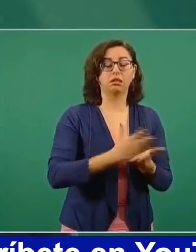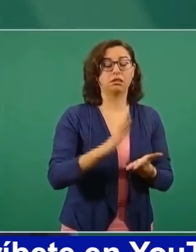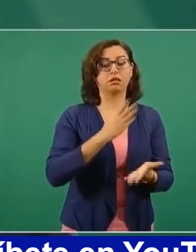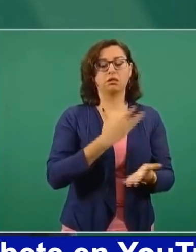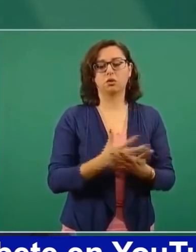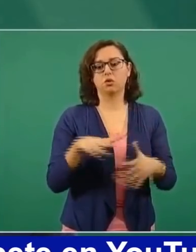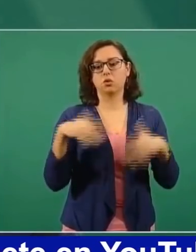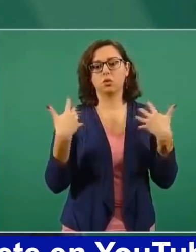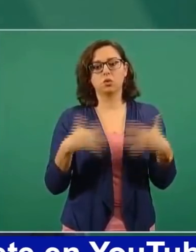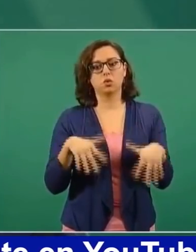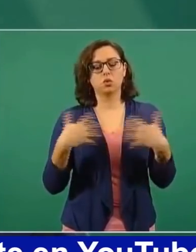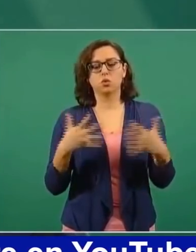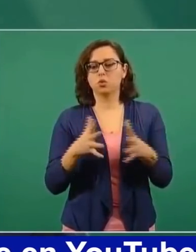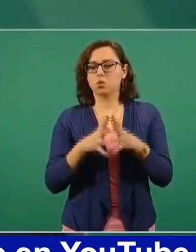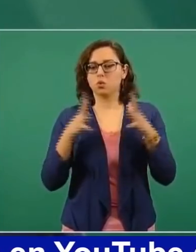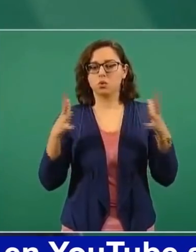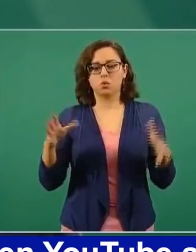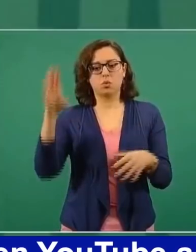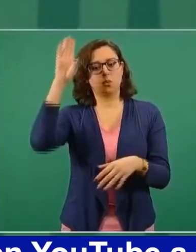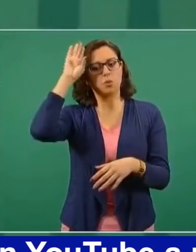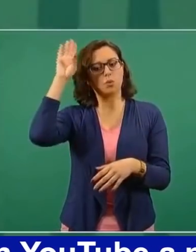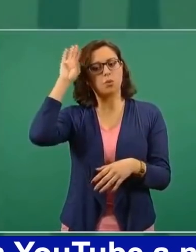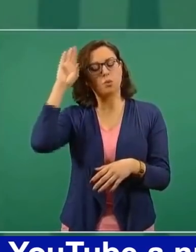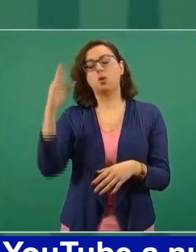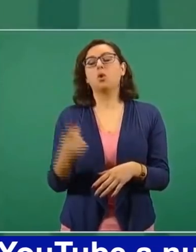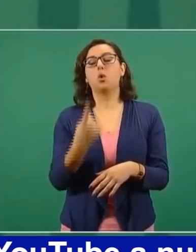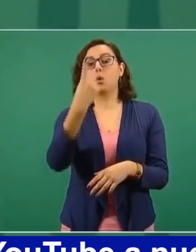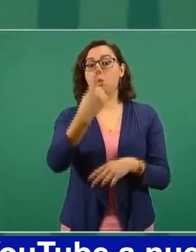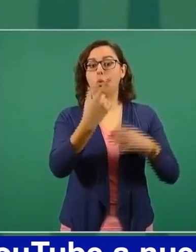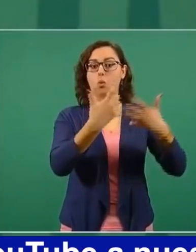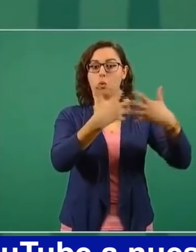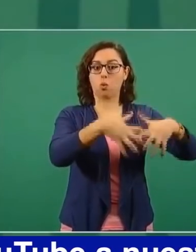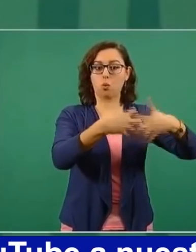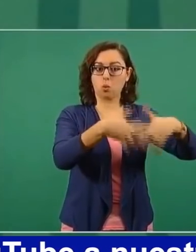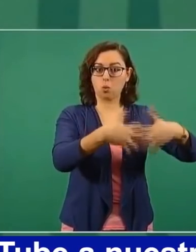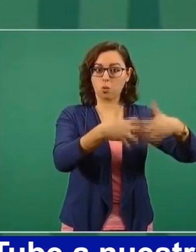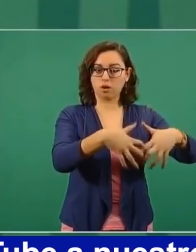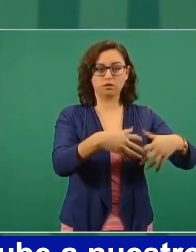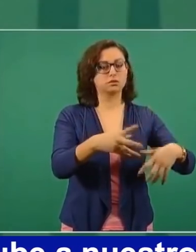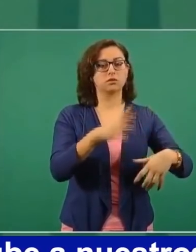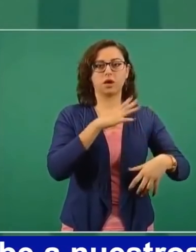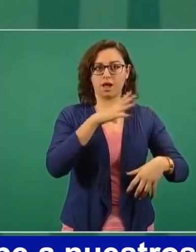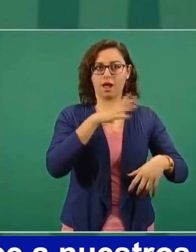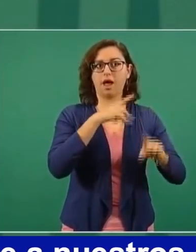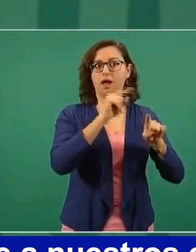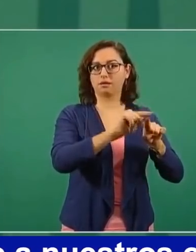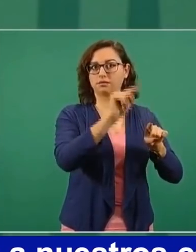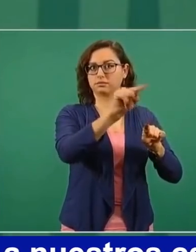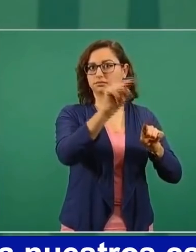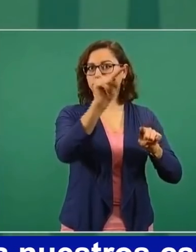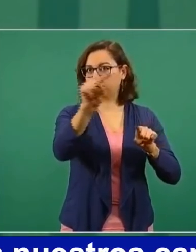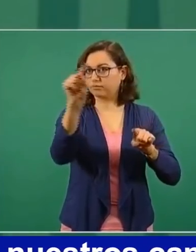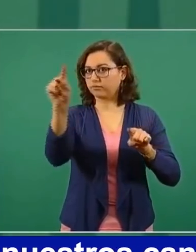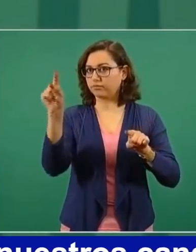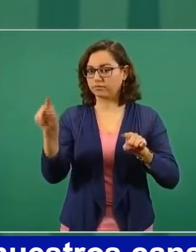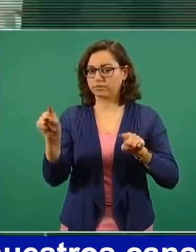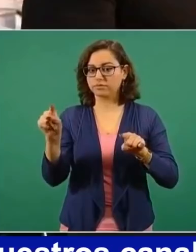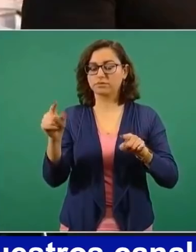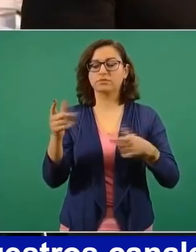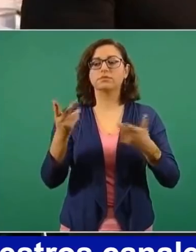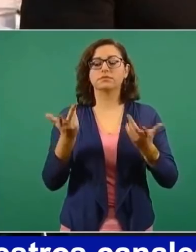porque no solo se compraron estas plantas, se compraron otras plantas, se